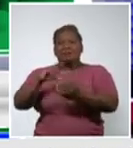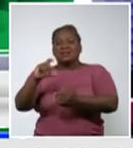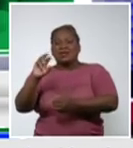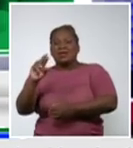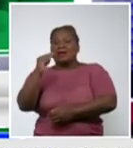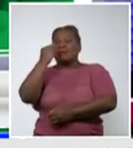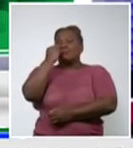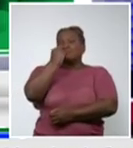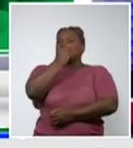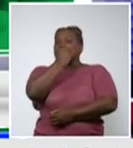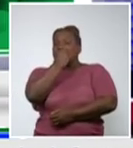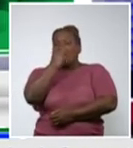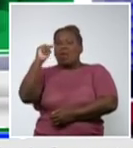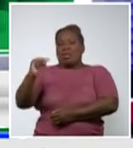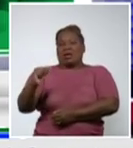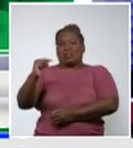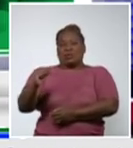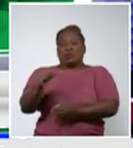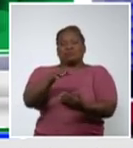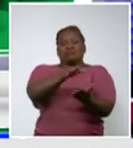acumulen